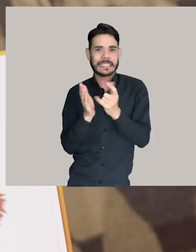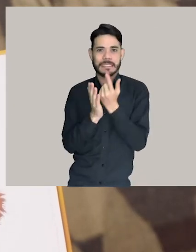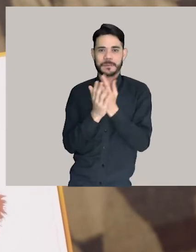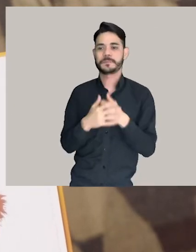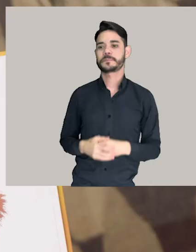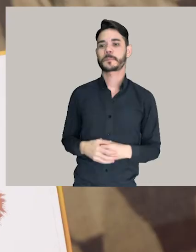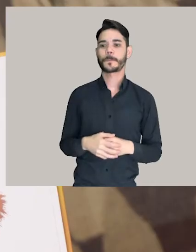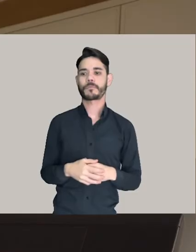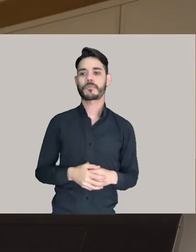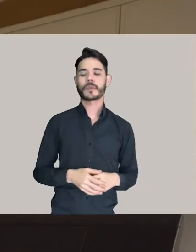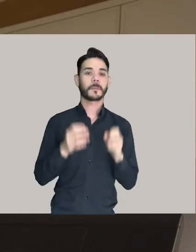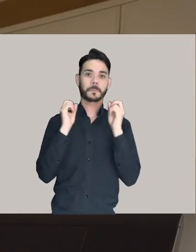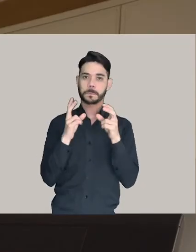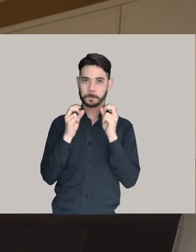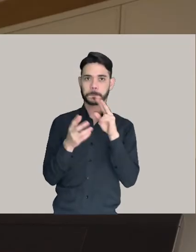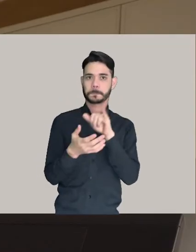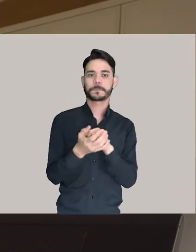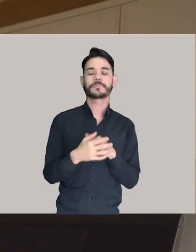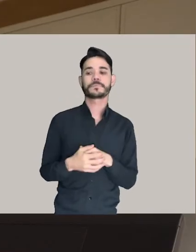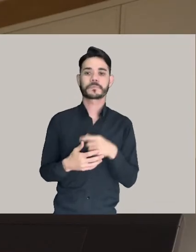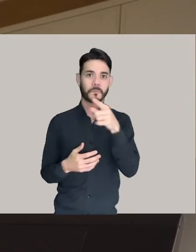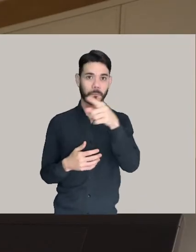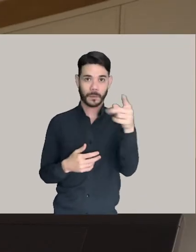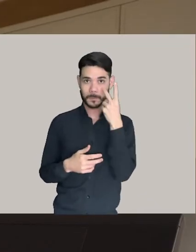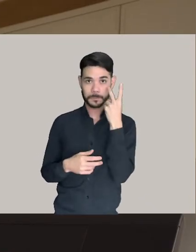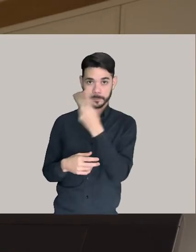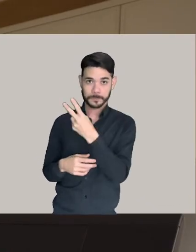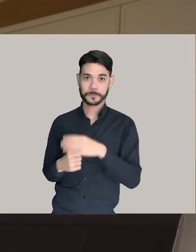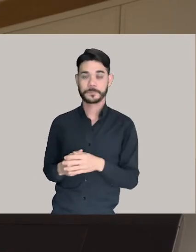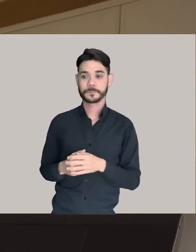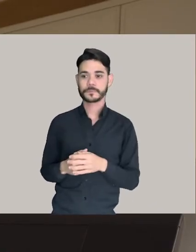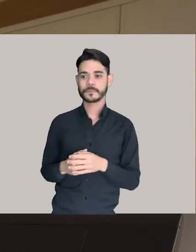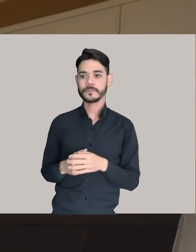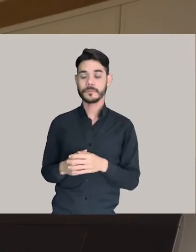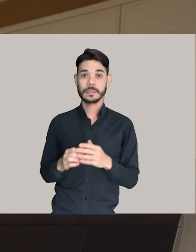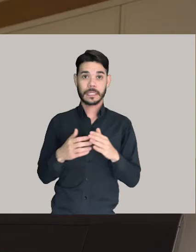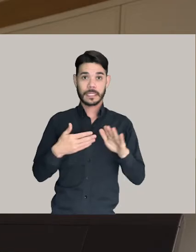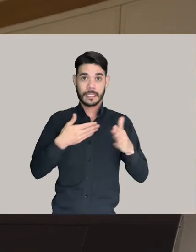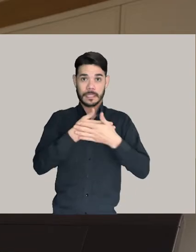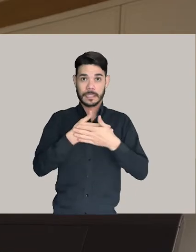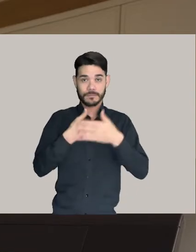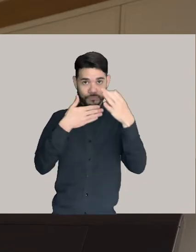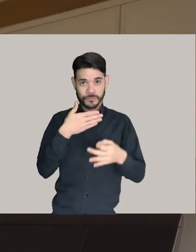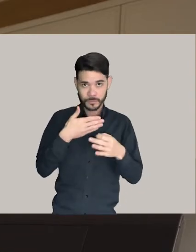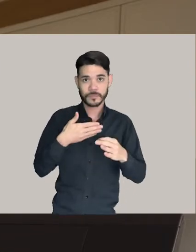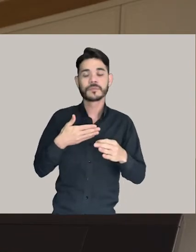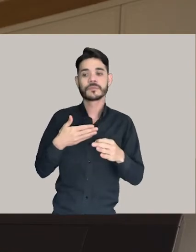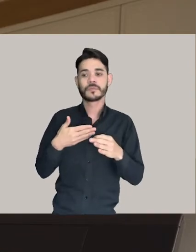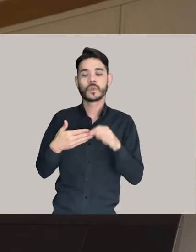el espíritu del libro. Bueno, entonces digamos, aquí ustedes están viendo la carátula que